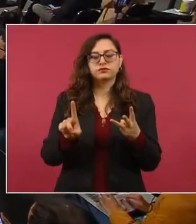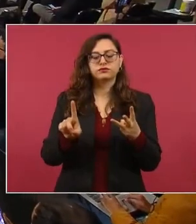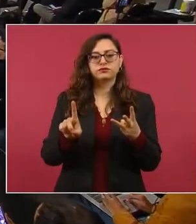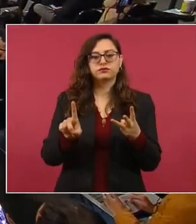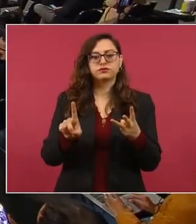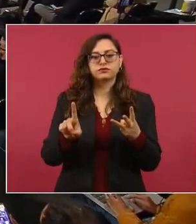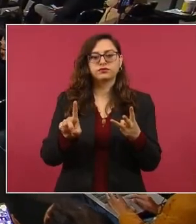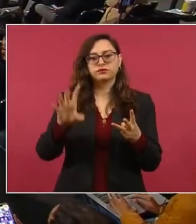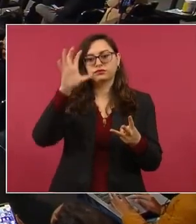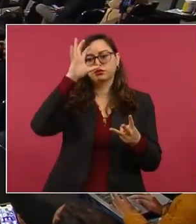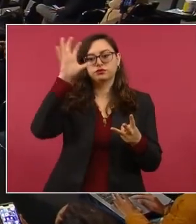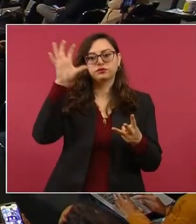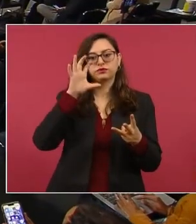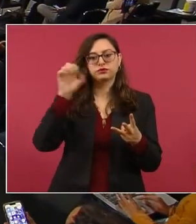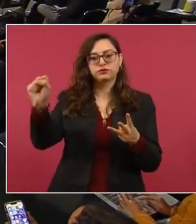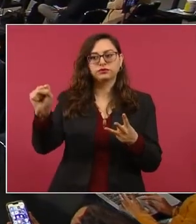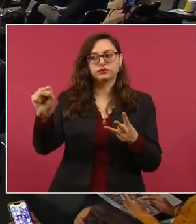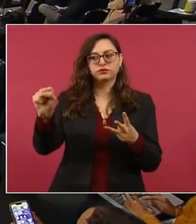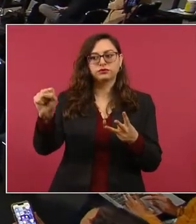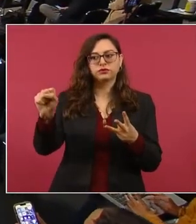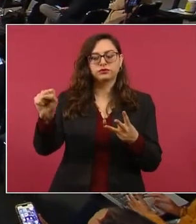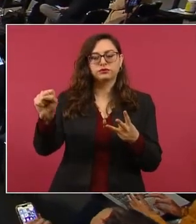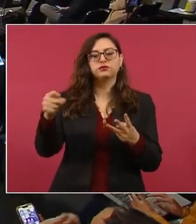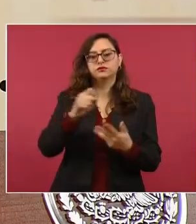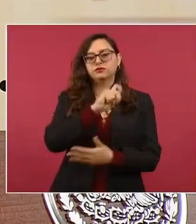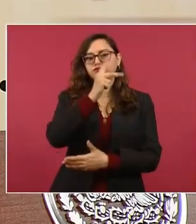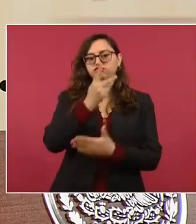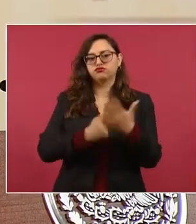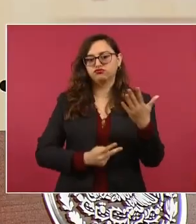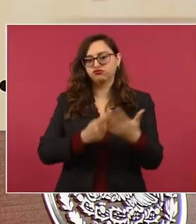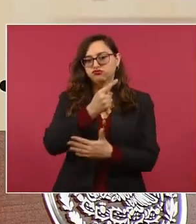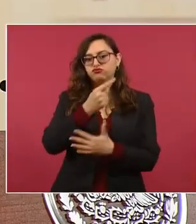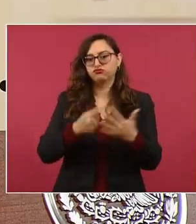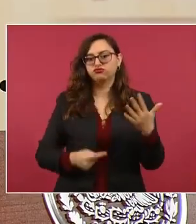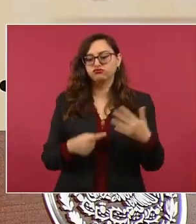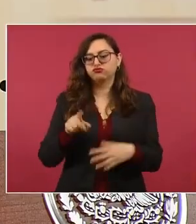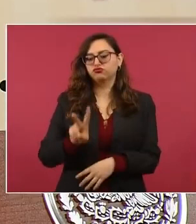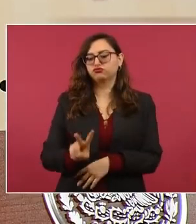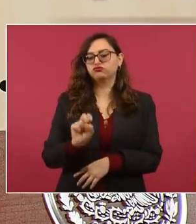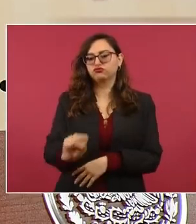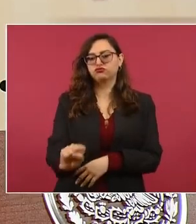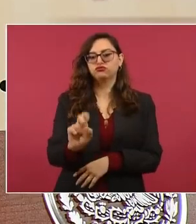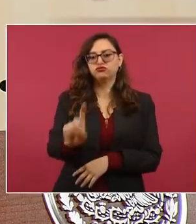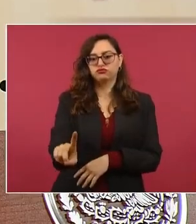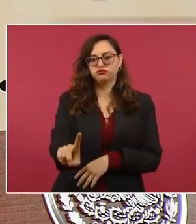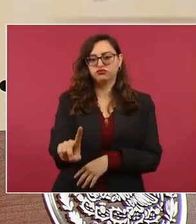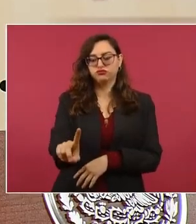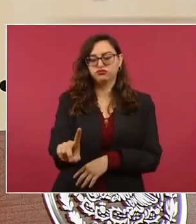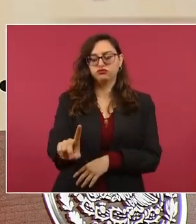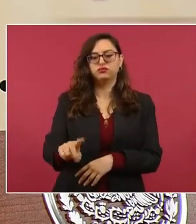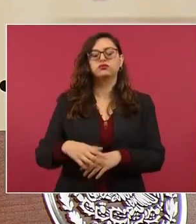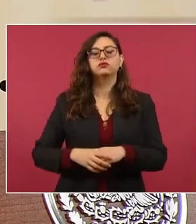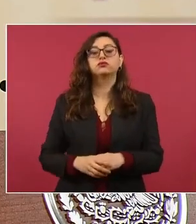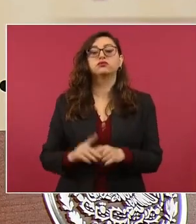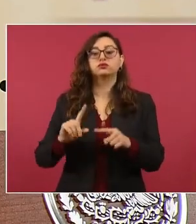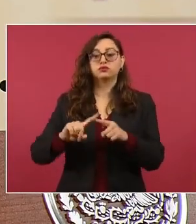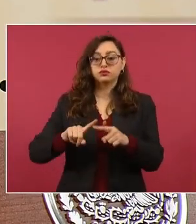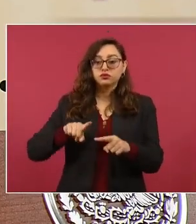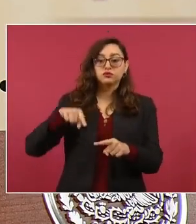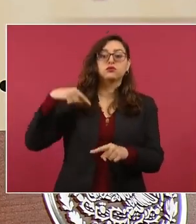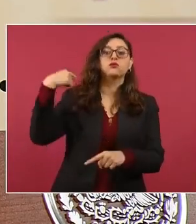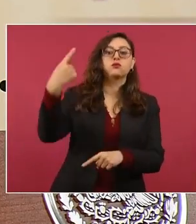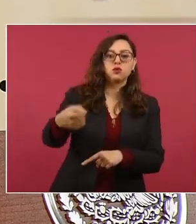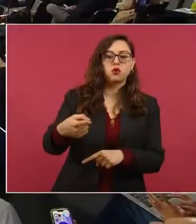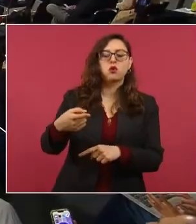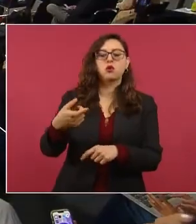Morelos. Ese es el programa. Y ya les adelanto que para el próximo fin de